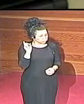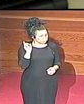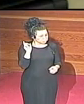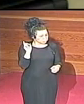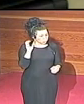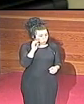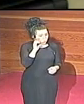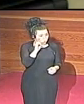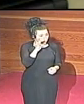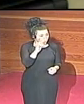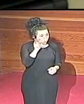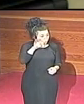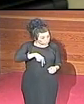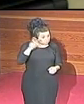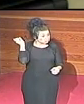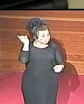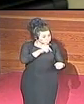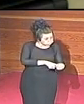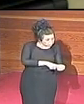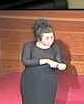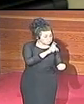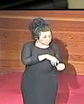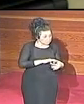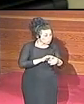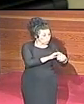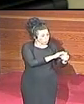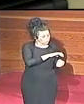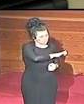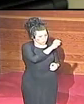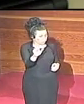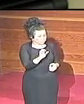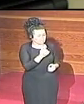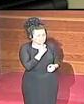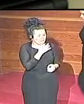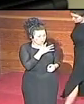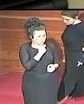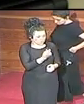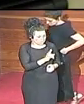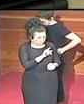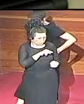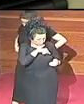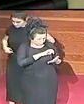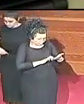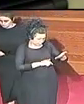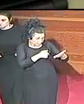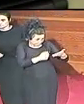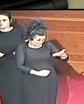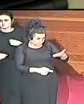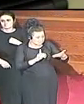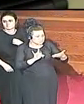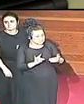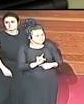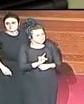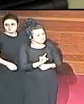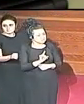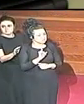a la OTAN y a la Unión Europea, no lo dicen aquí, pero más adelante de sí, de hecho, fue